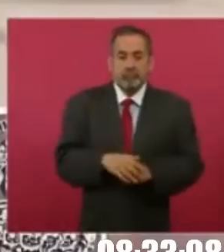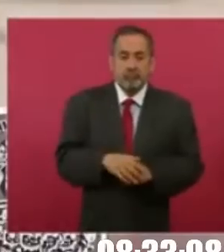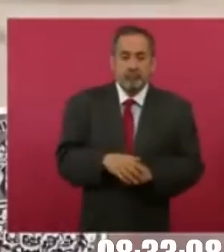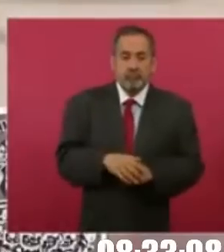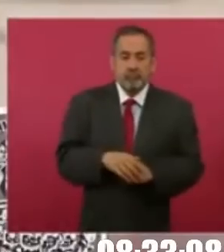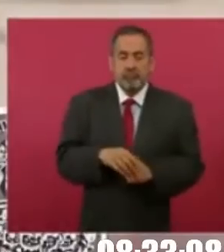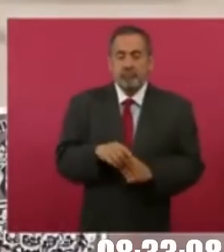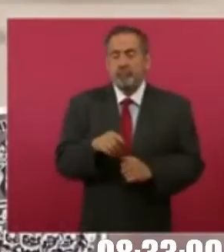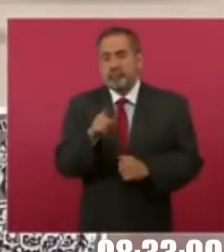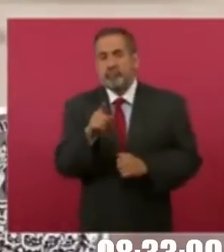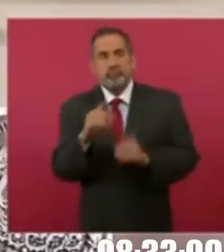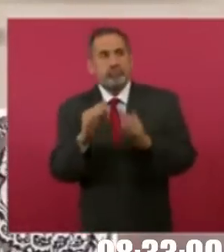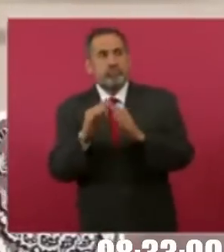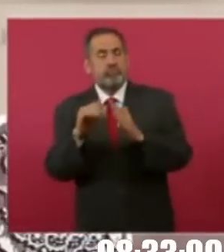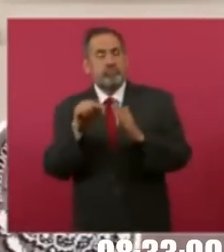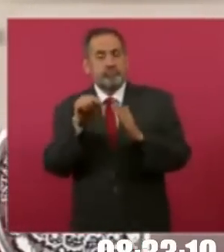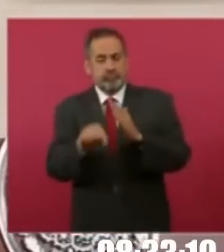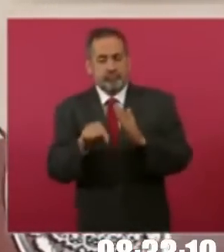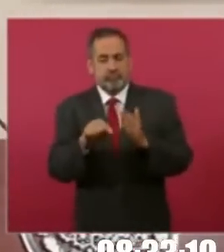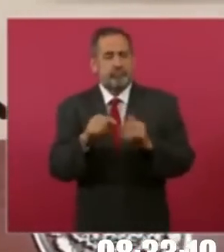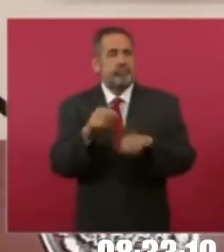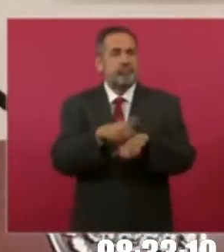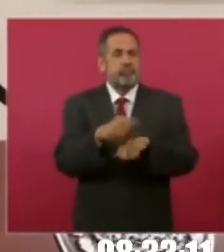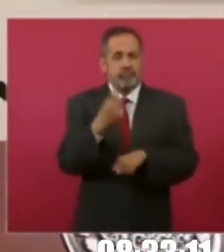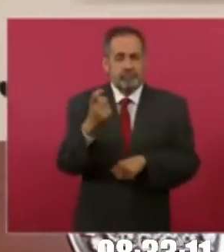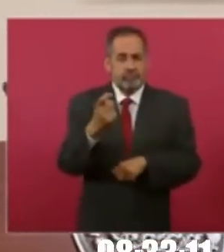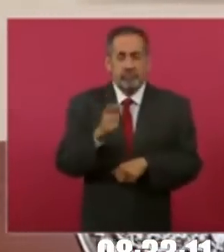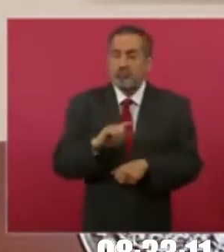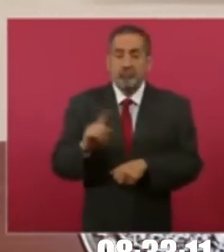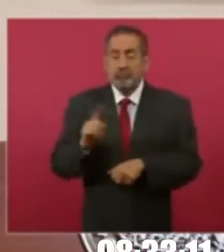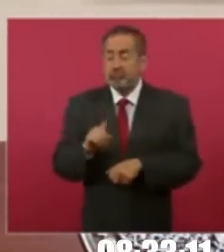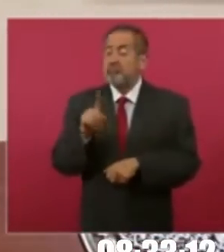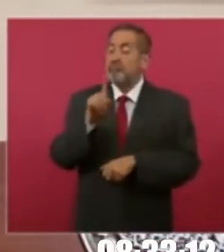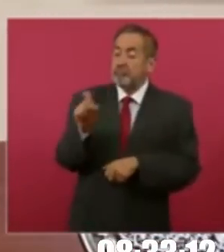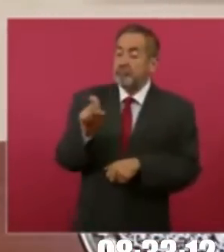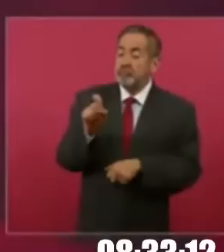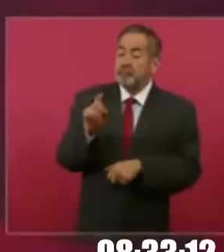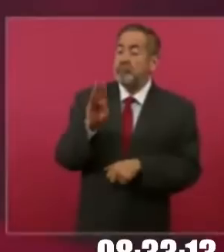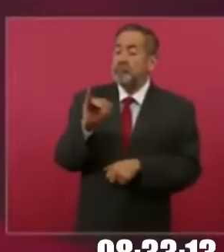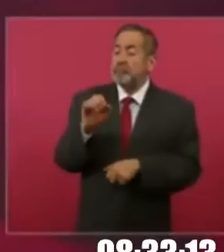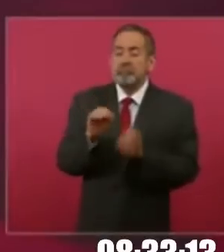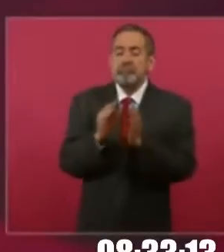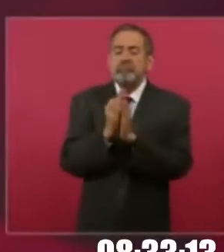domicilio 100 si era 100 bis